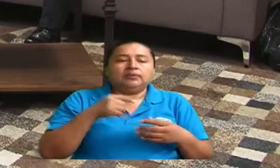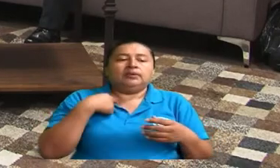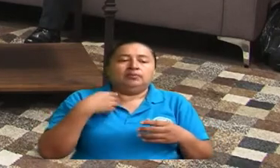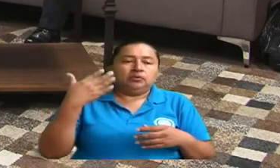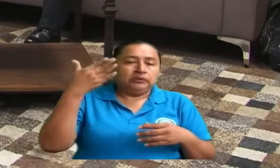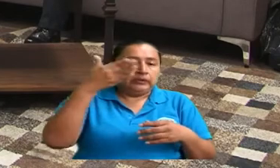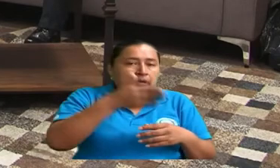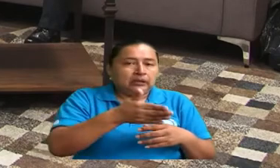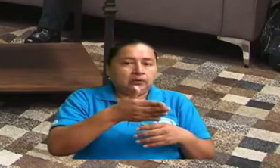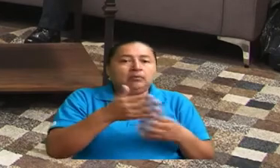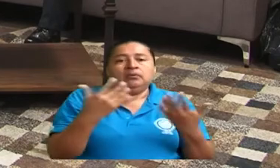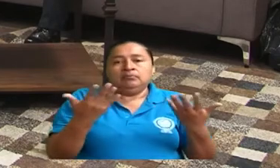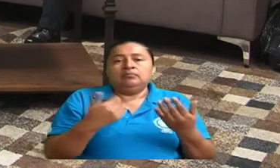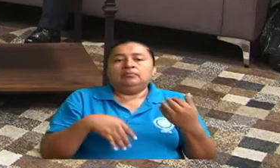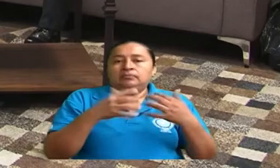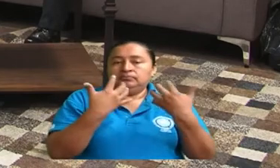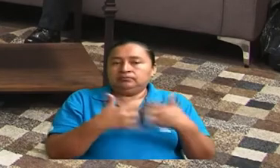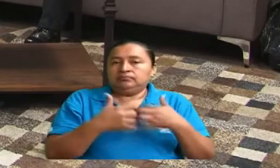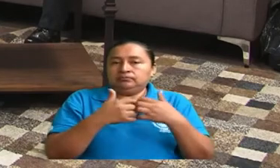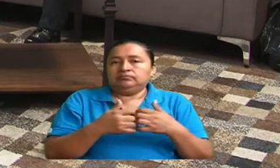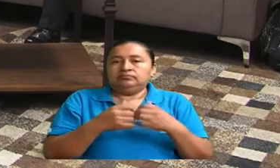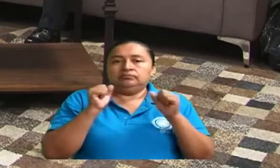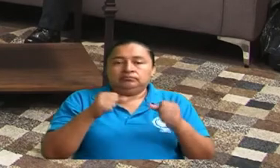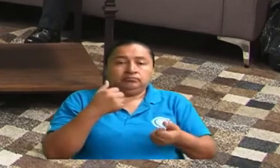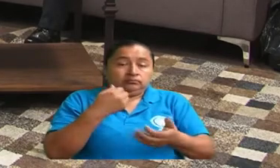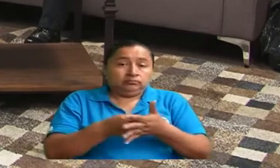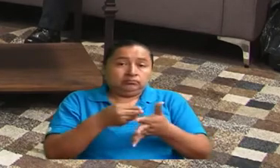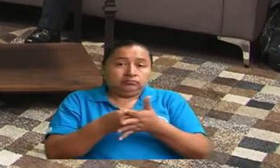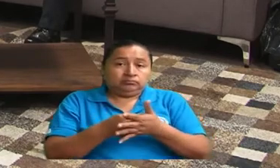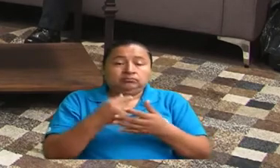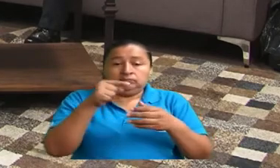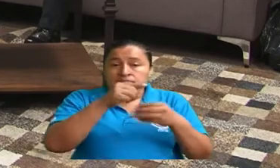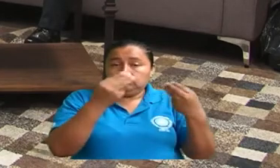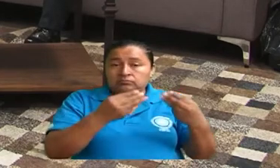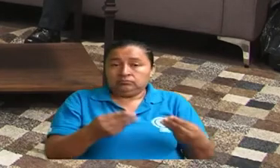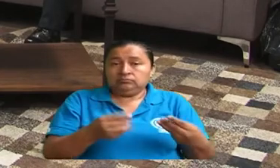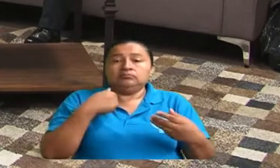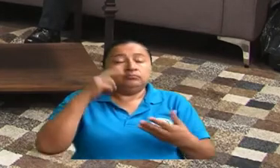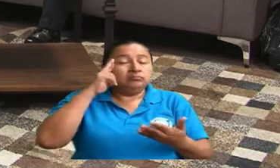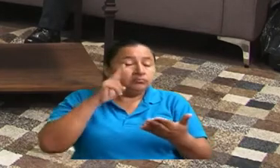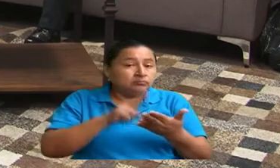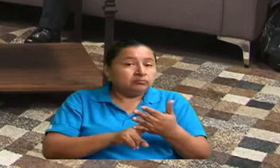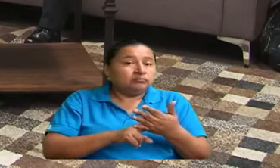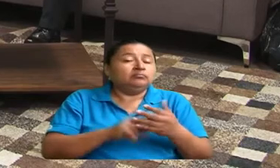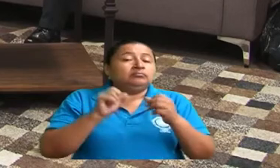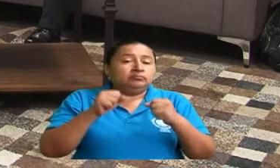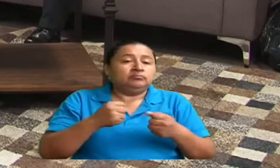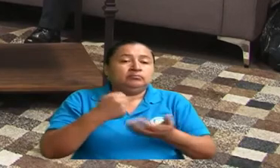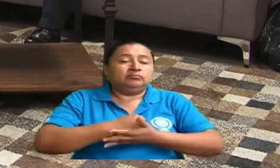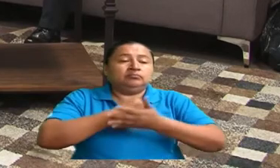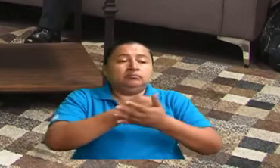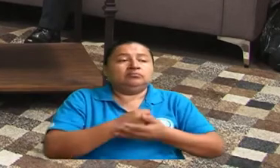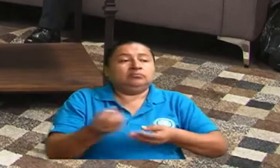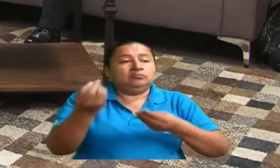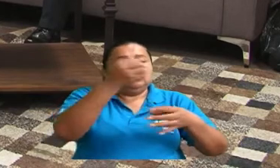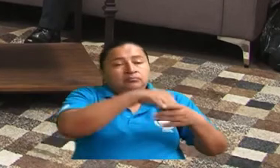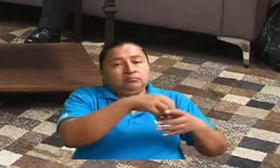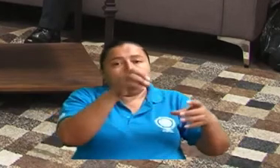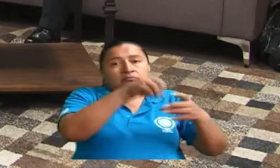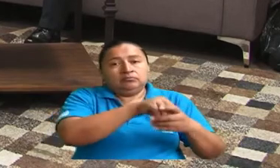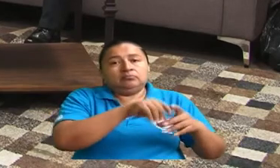llegando, ¿verdad? Las empresas que nos puedan comprar estos materiales. Recordemos que esos beneficios van a parar,